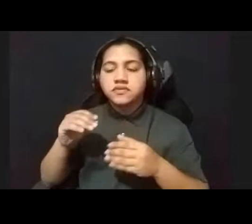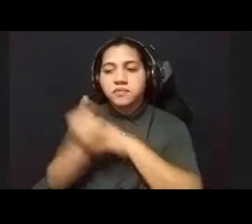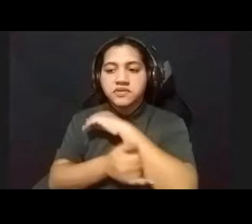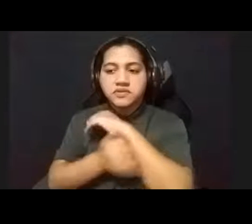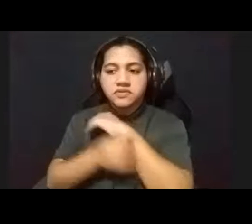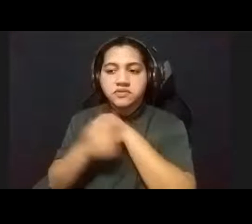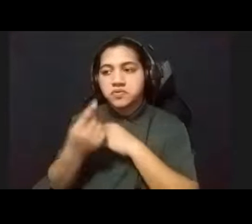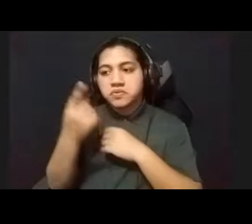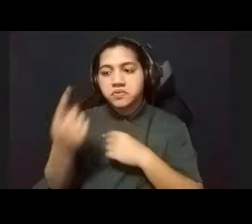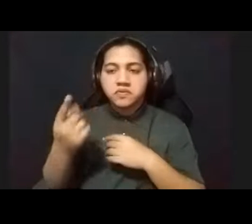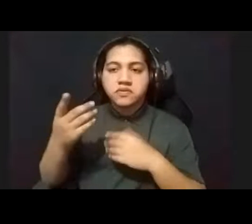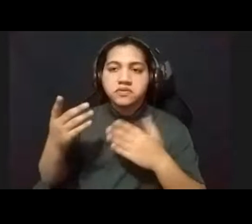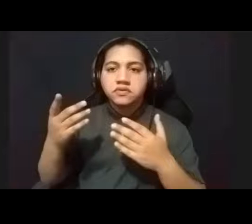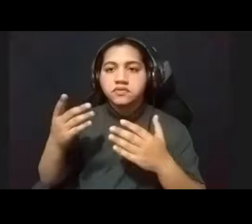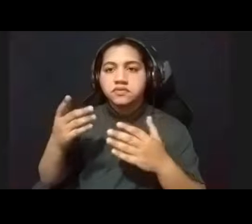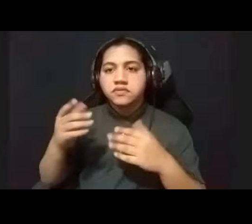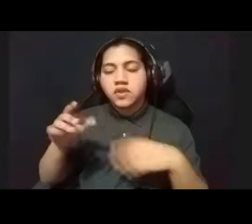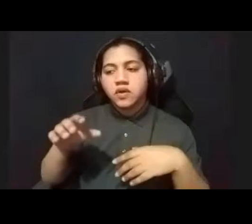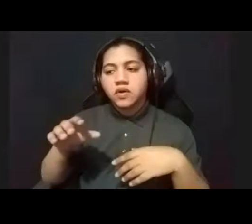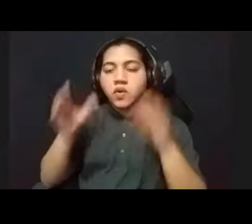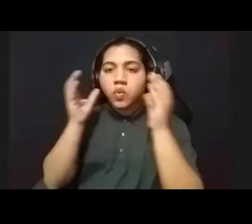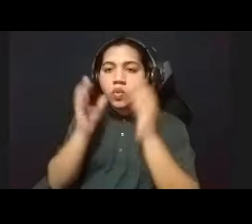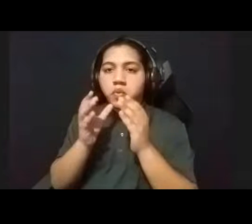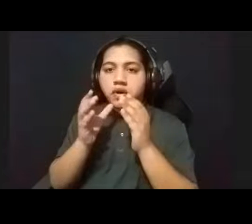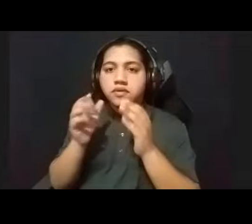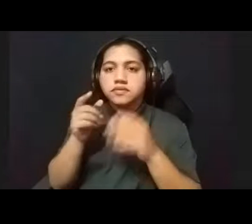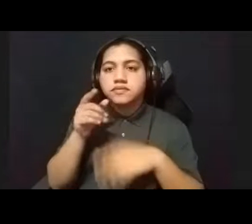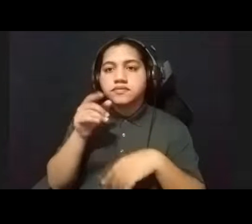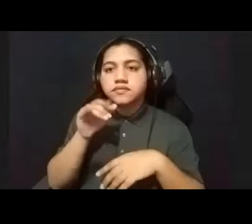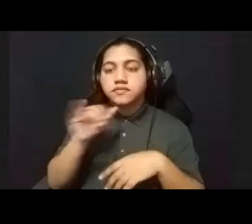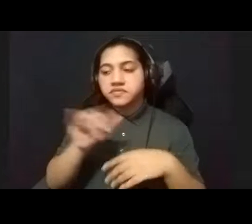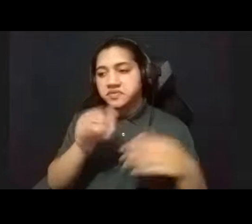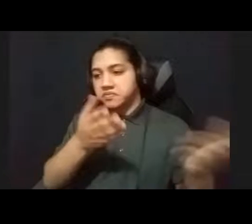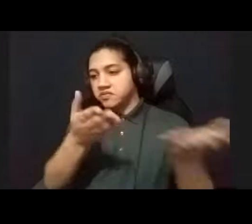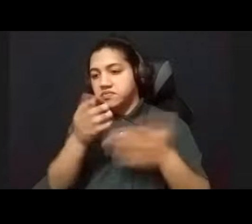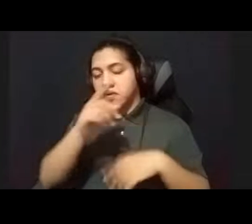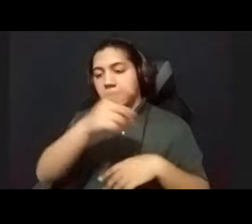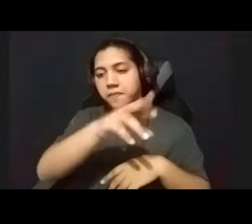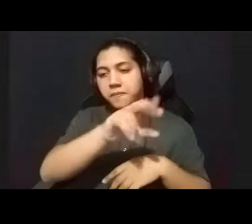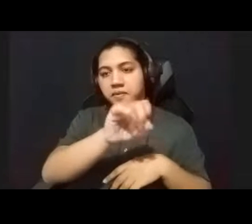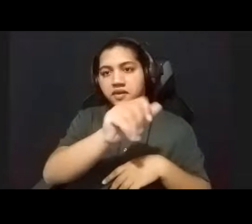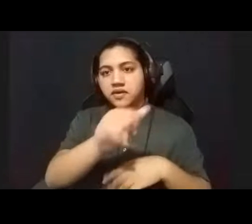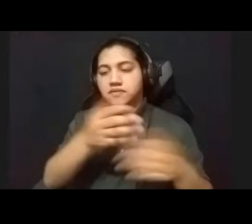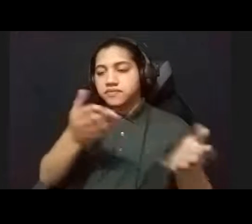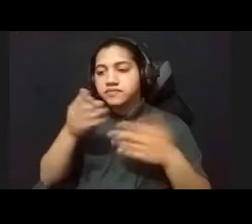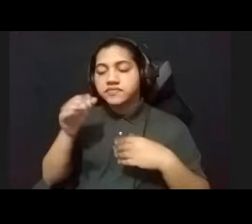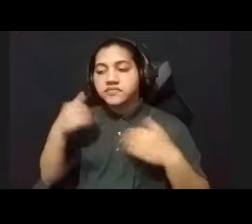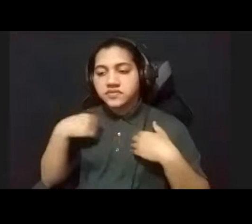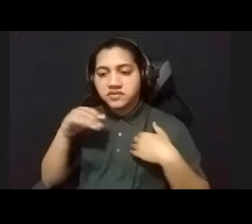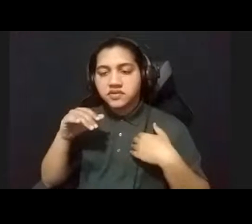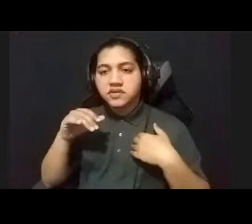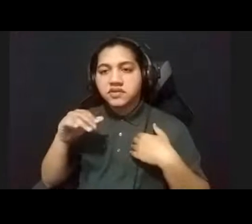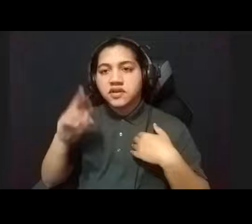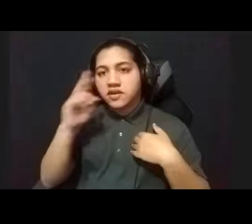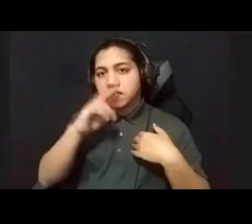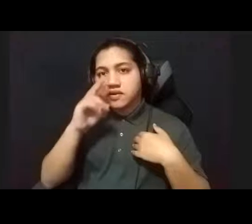una versión, por ejemplo, el de Cuba, que es una versión que viene también de Persia, porque ellos tienen esa versión donde el